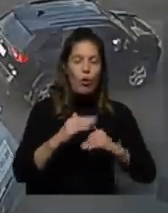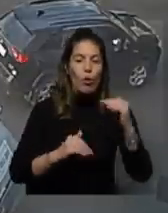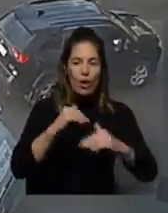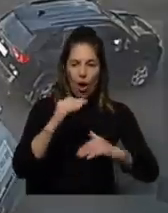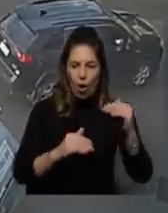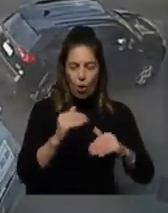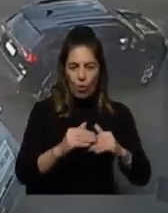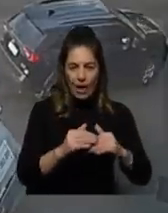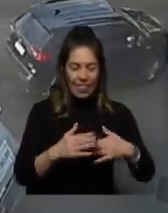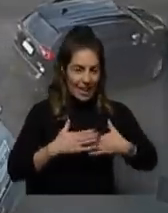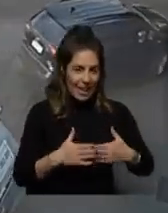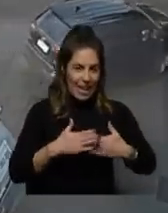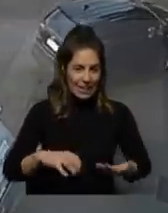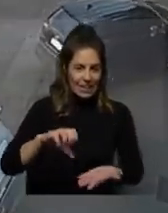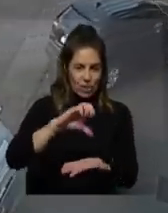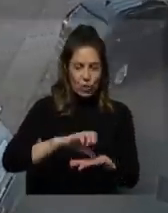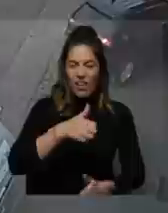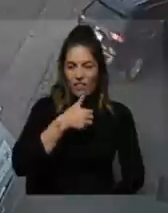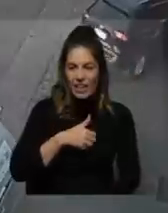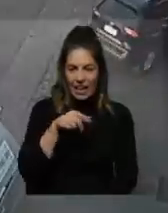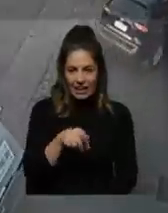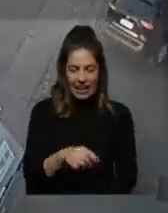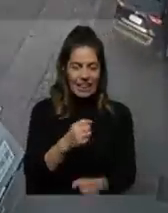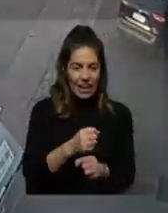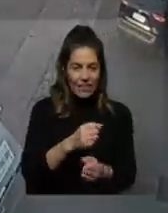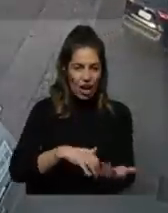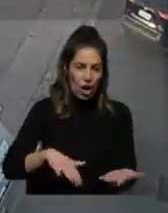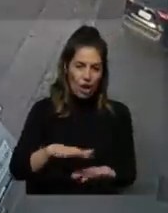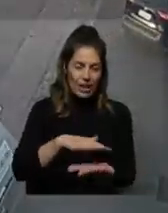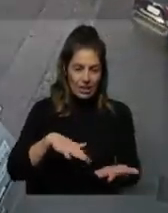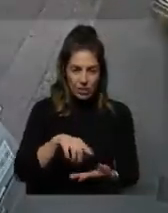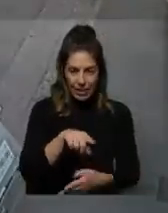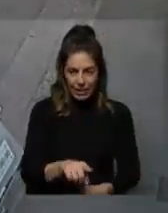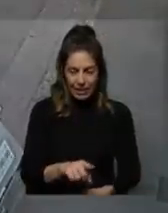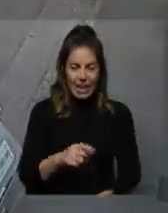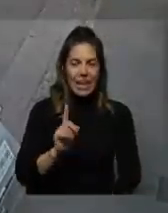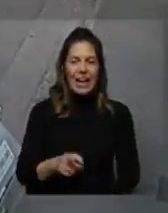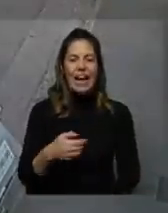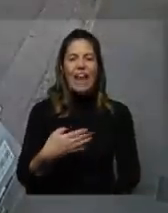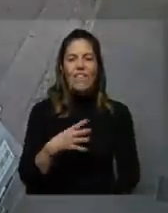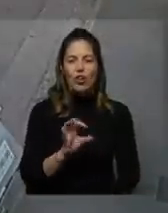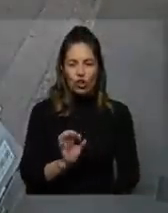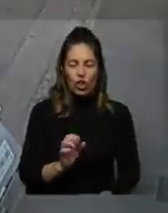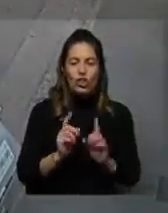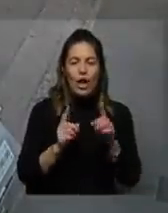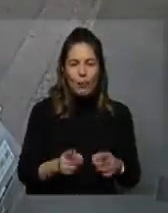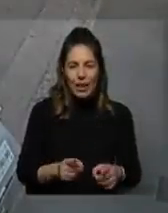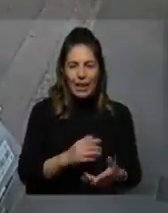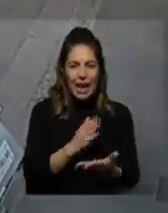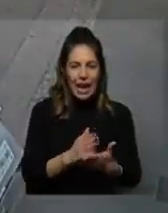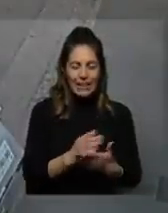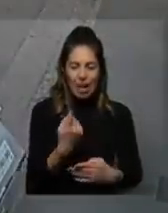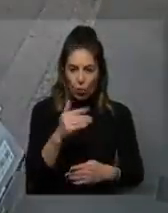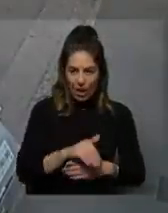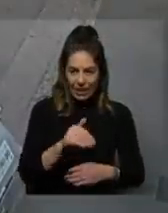Late ciudad vieja todo el trabajo que están haciendo allí en la ciudad vieja de Montevideo Gabo todo entre guayabos y José Enrique rodó hasta las 13